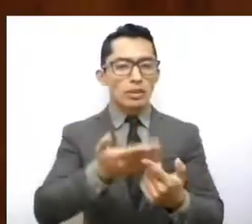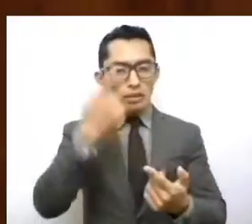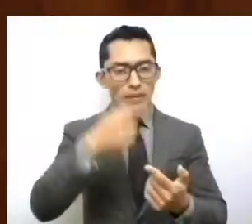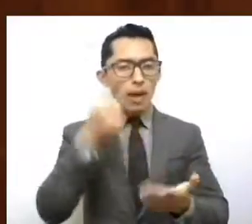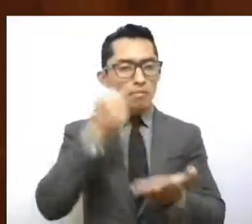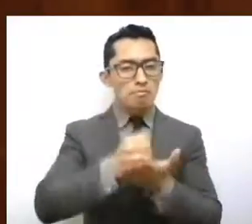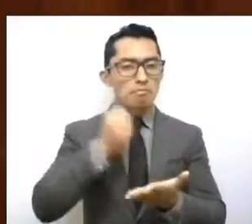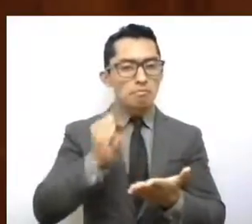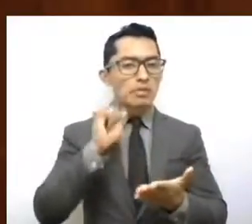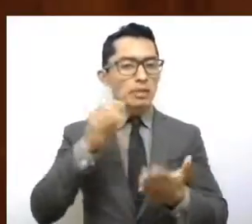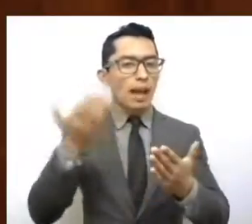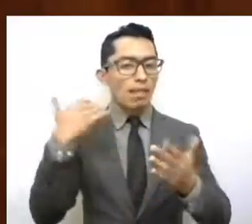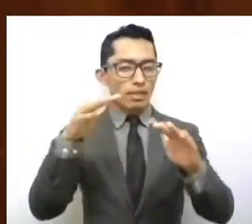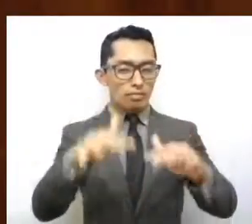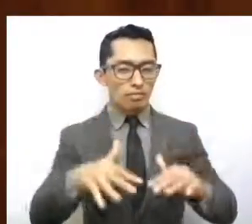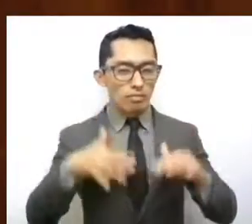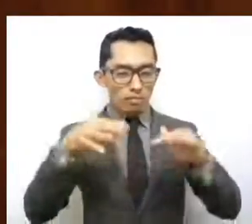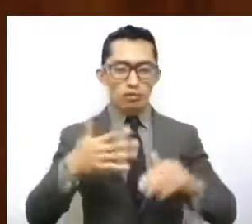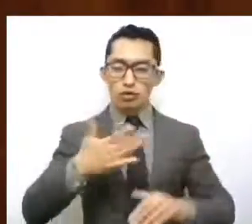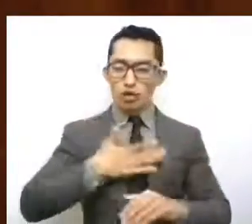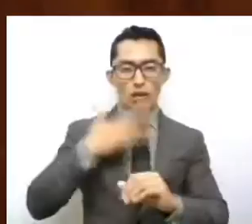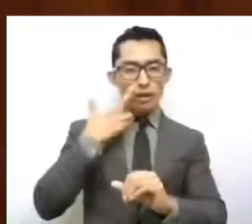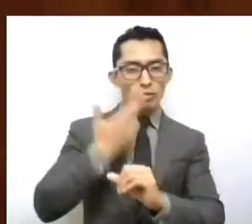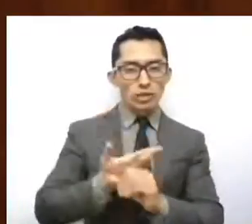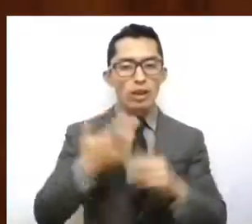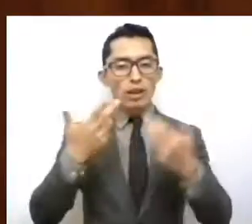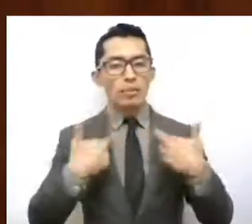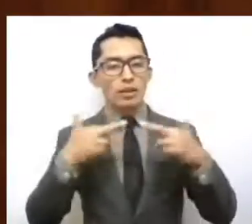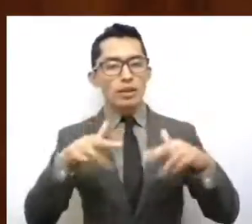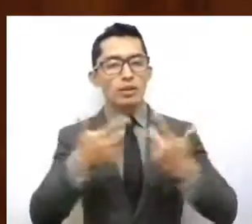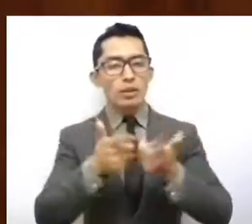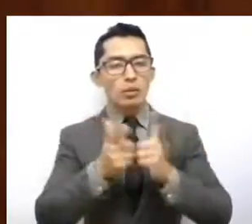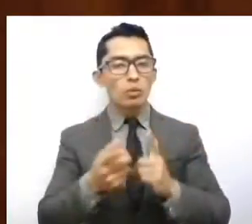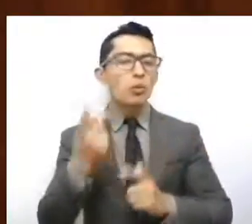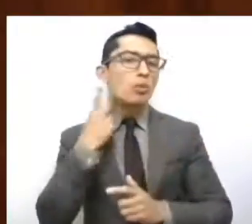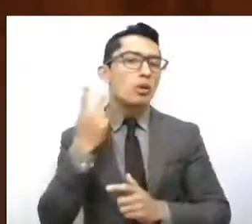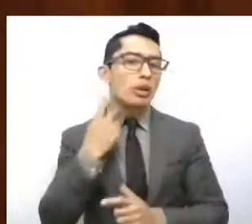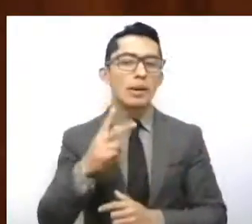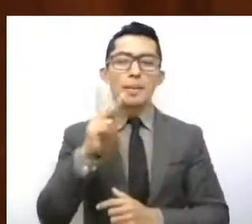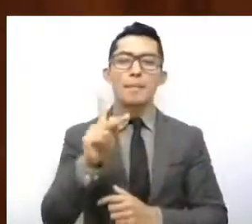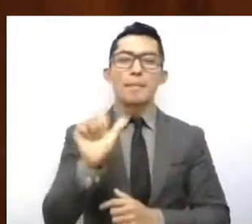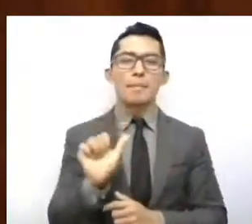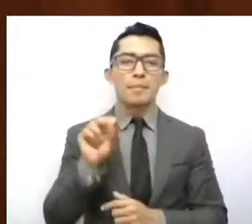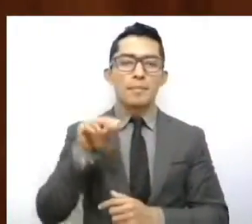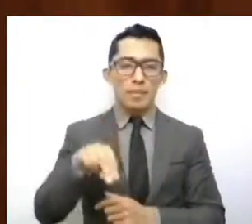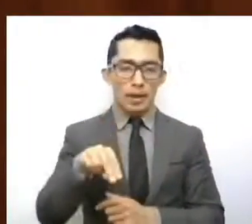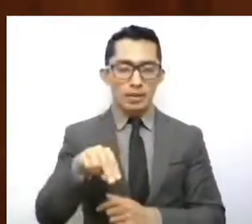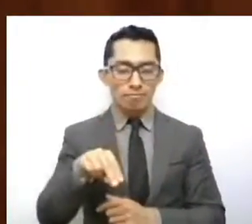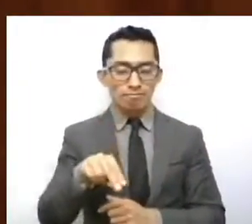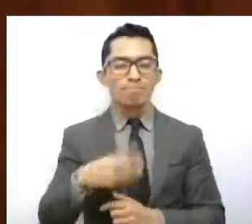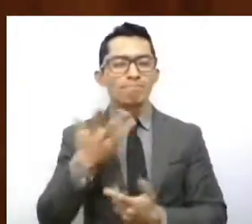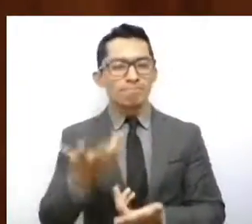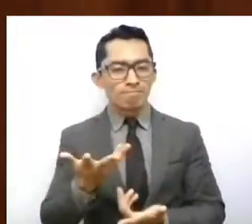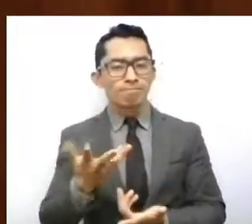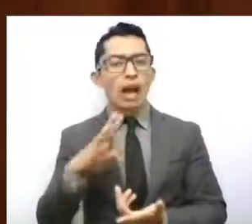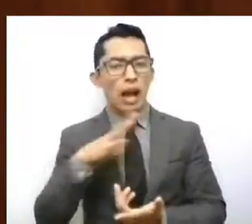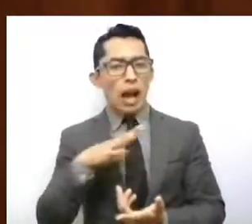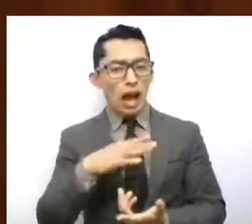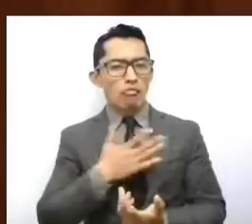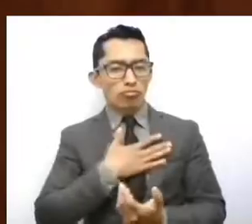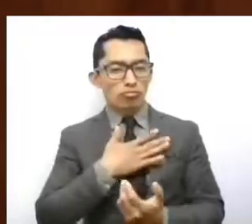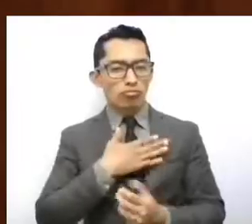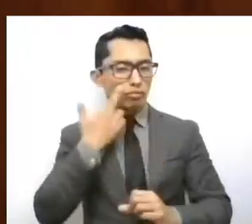legislatura por un servidor en nombre del Grupo Parlamentario del Partido Acción Nacional en ejercicio del derecho